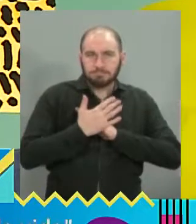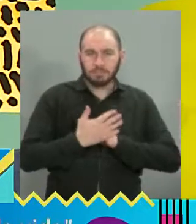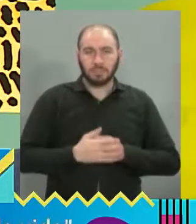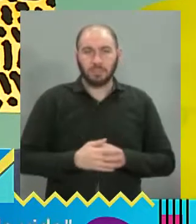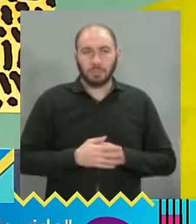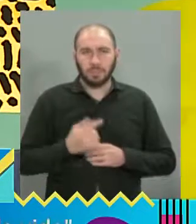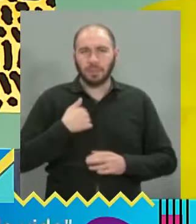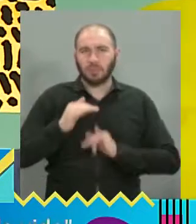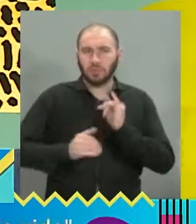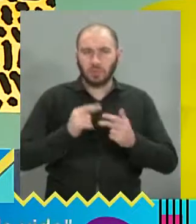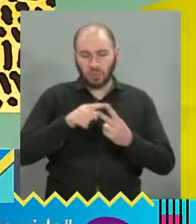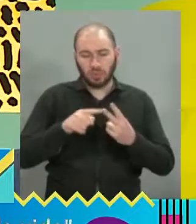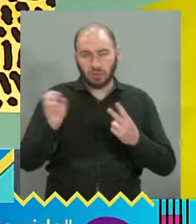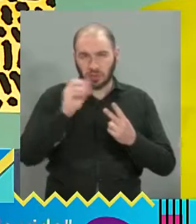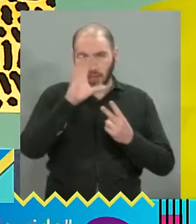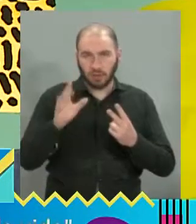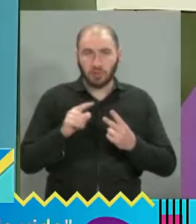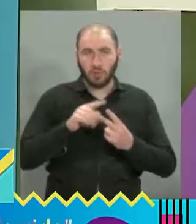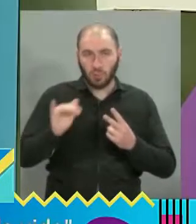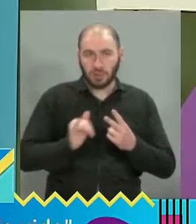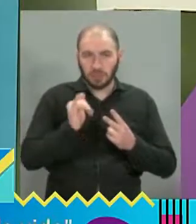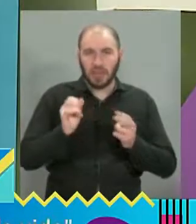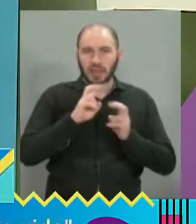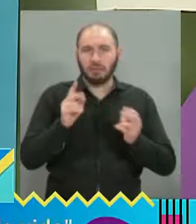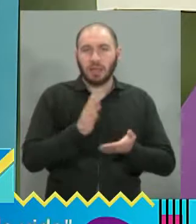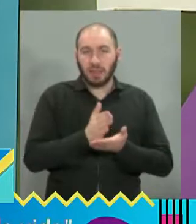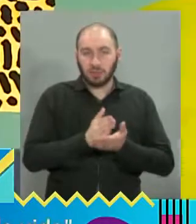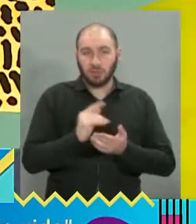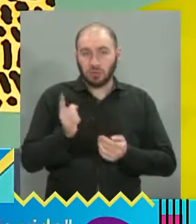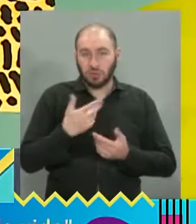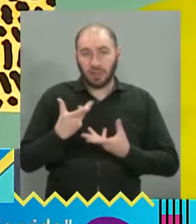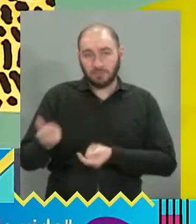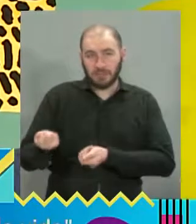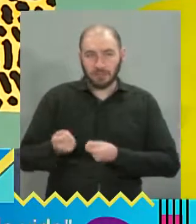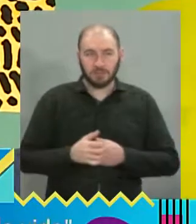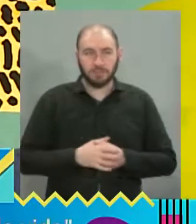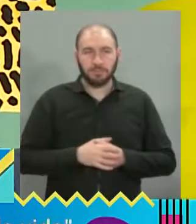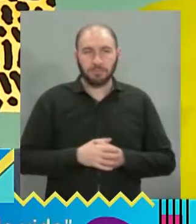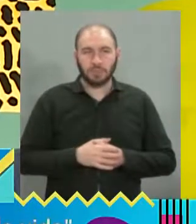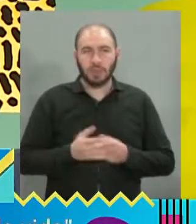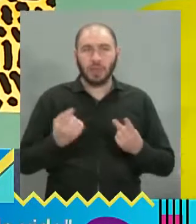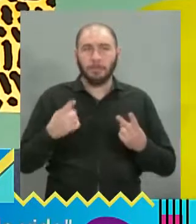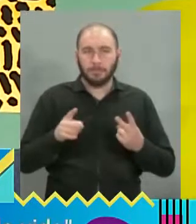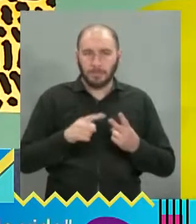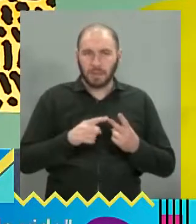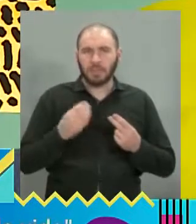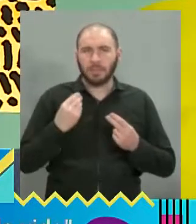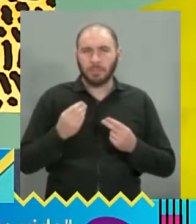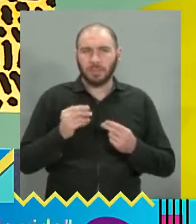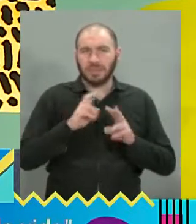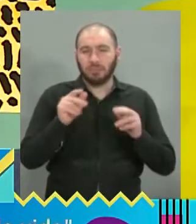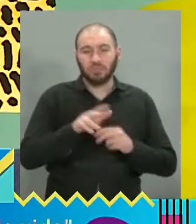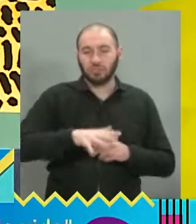Y yo le expliqué dos cosas muy claras. Le digo, mira, en cuanto a derecho nosotros te vamos a defender. Claro. Pero lo que pase a